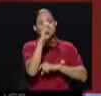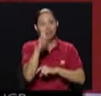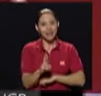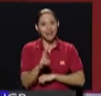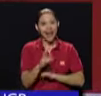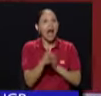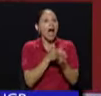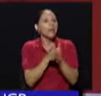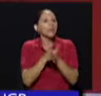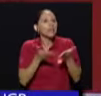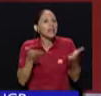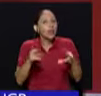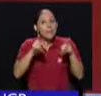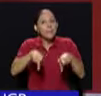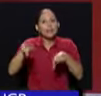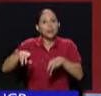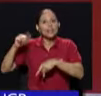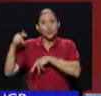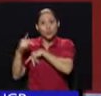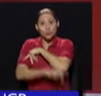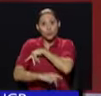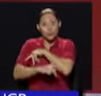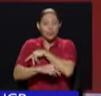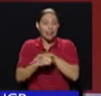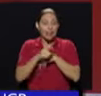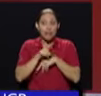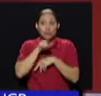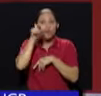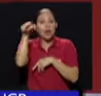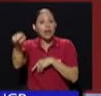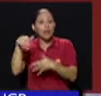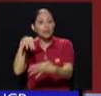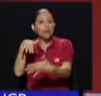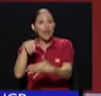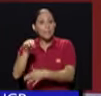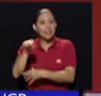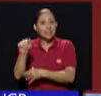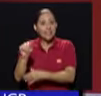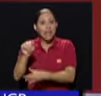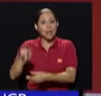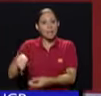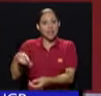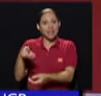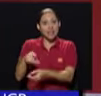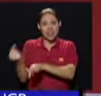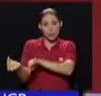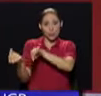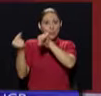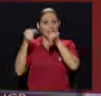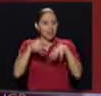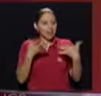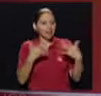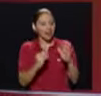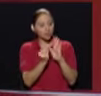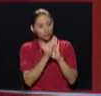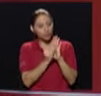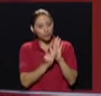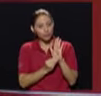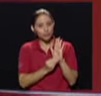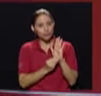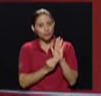conocimiento que adquiere gente que viene de fuera, que estaban estudiando maestrías y doctorados fuera, y entonces ya vienen y personalizan el código con